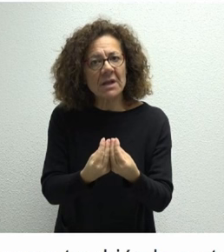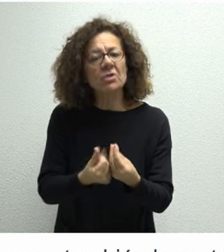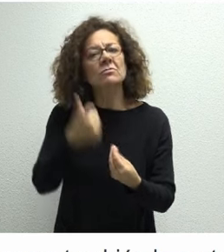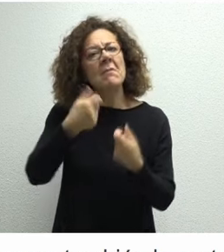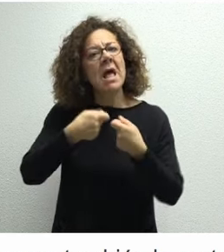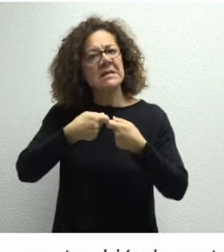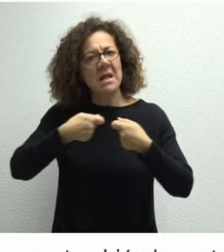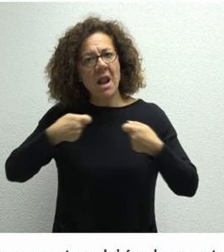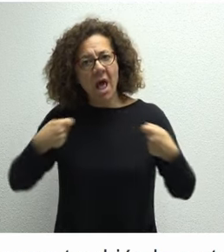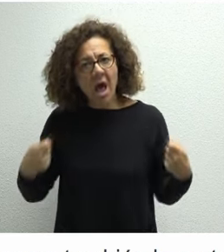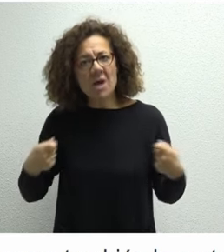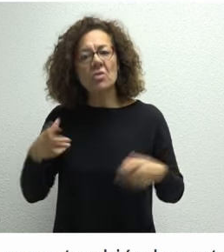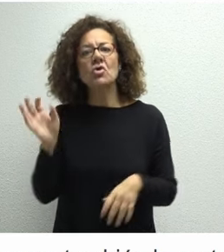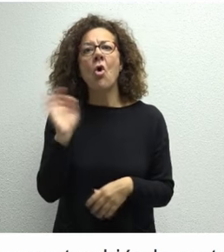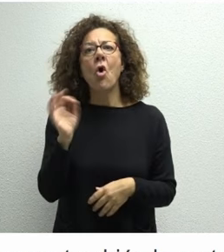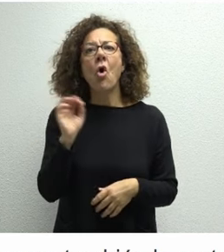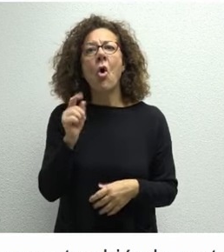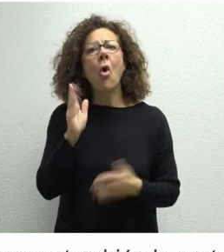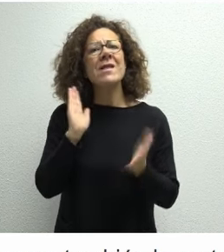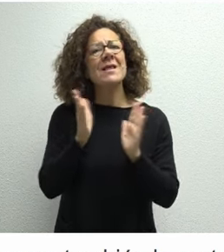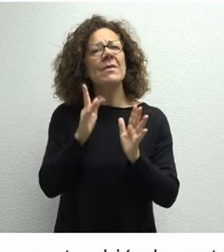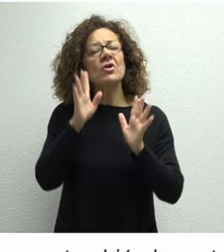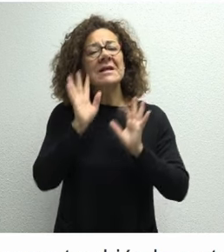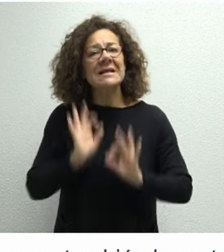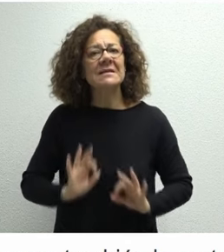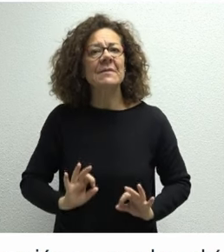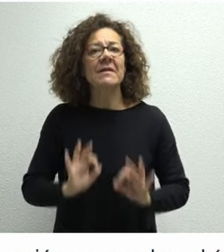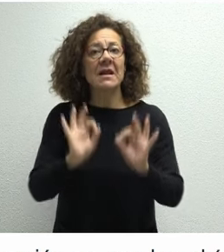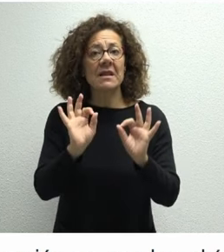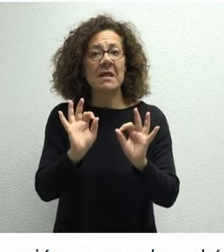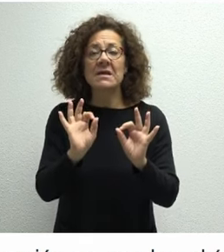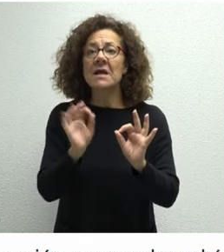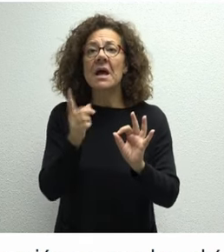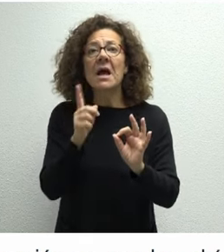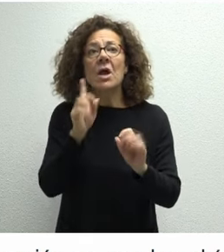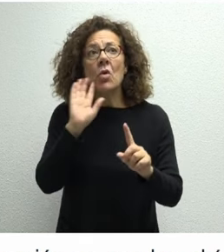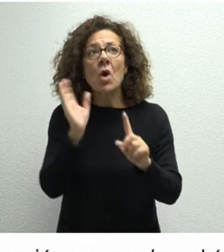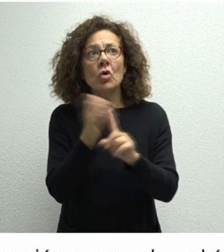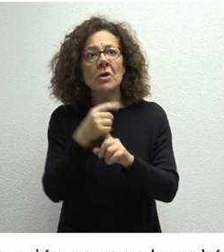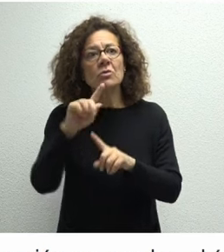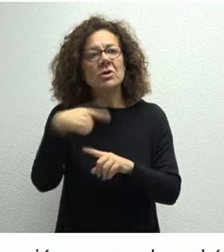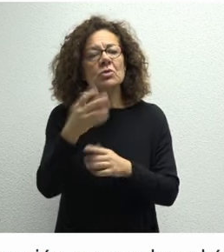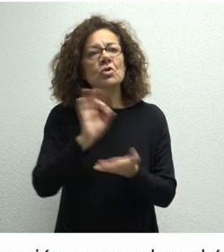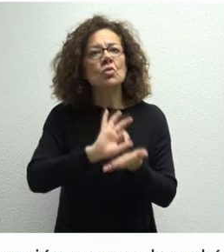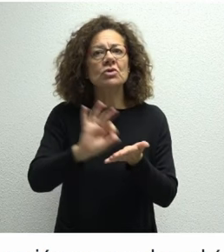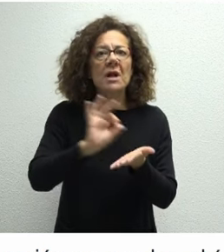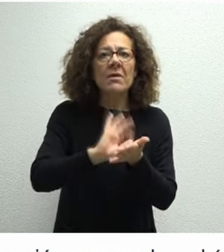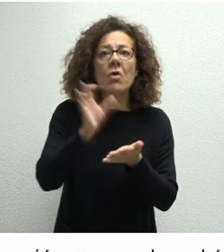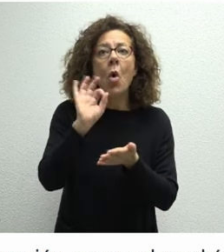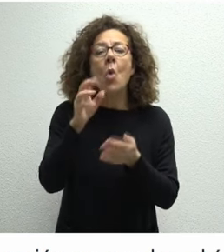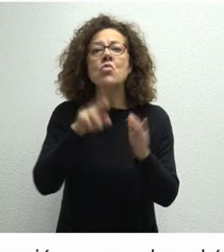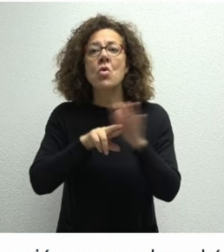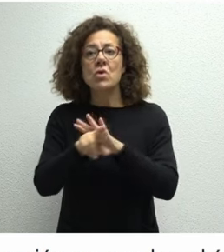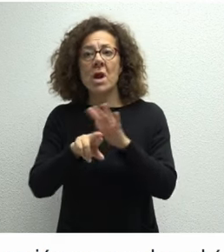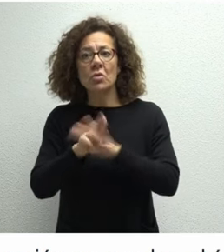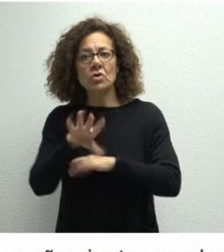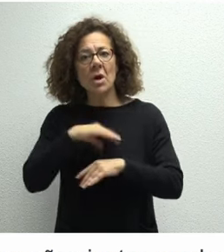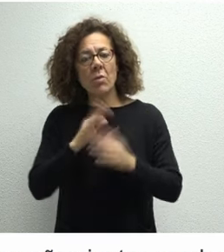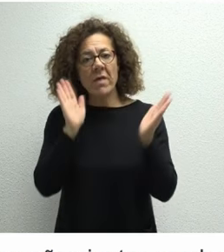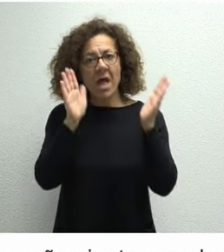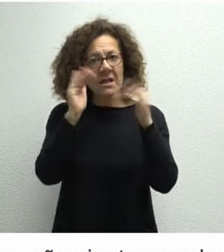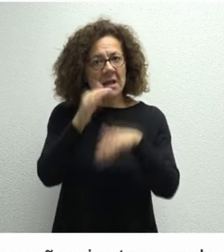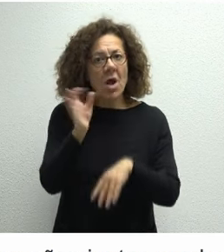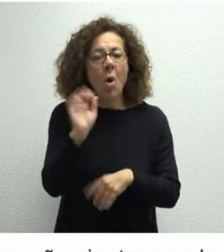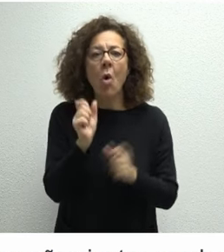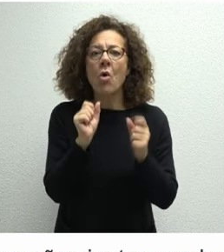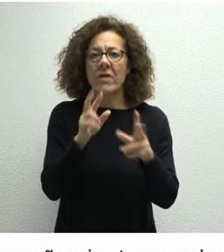largos o intervenciones especializadas que no encontramos luego un servicio o un recurso que pueda atenderlas o que pueda